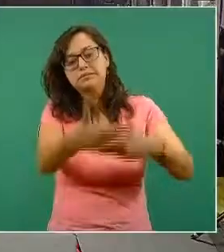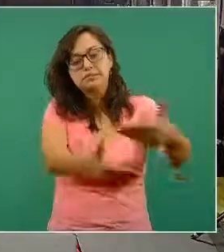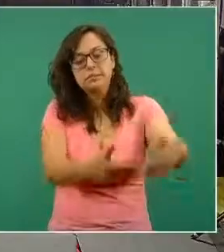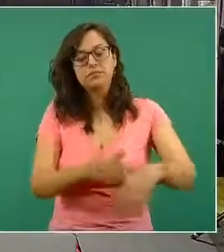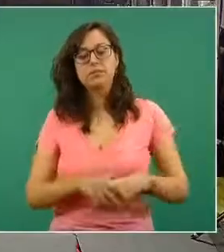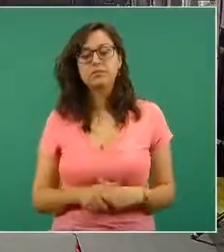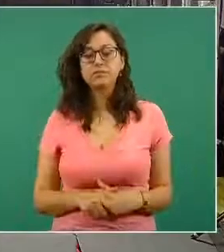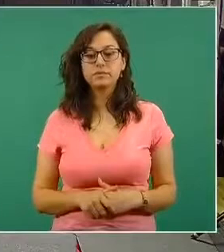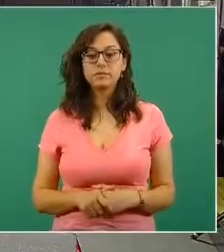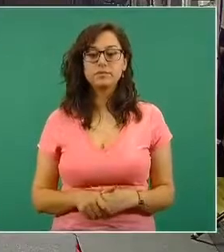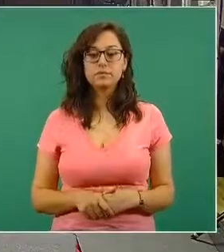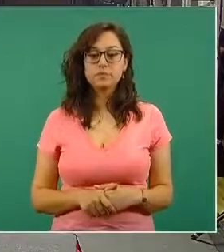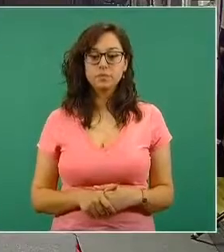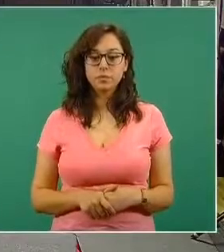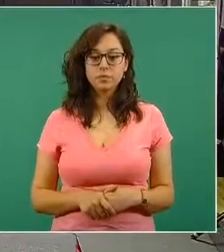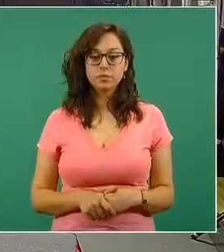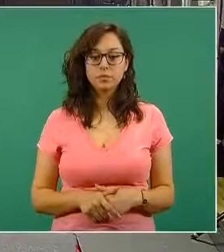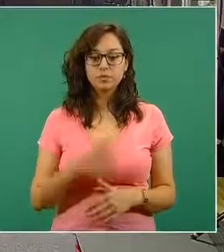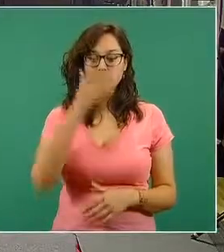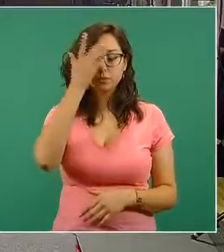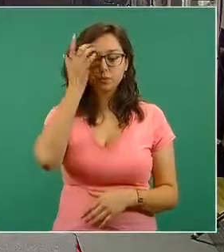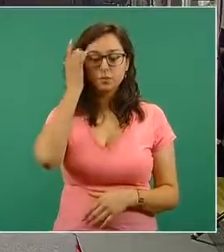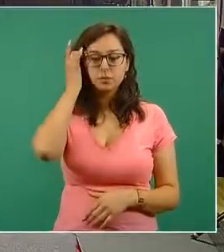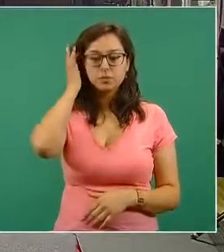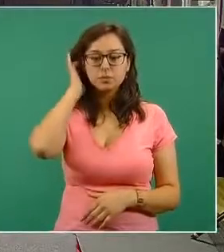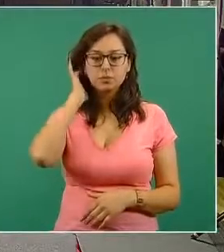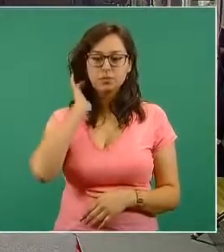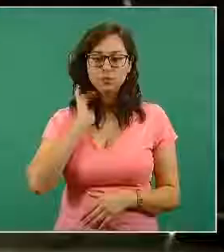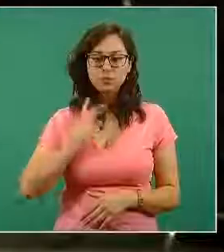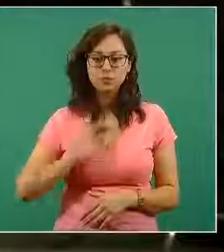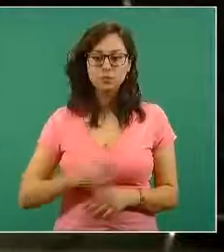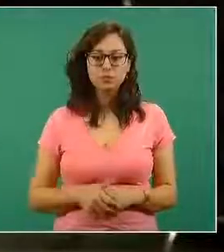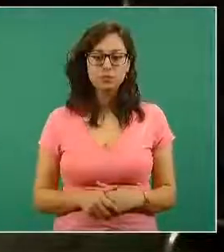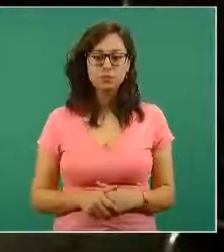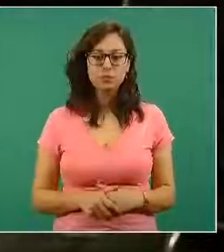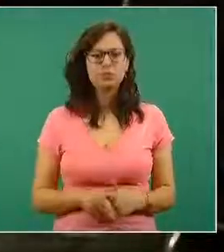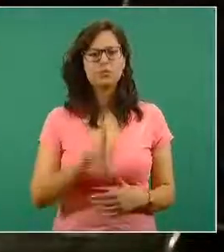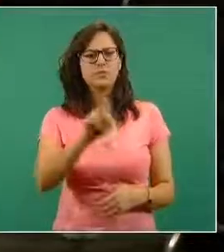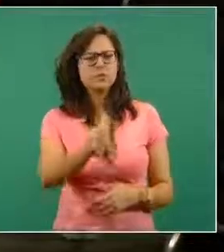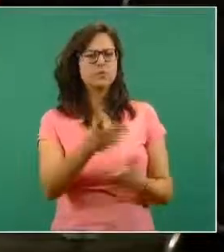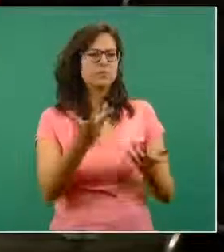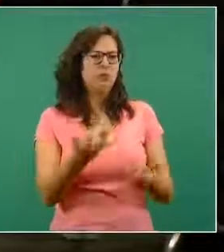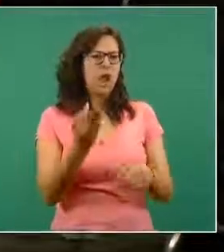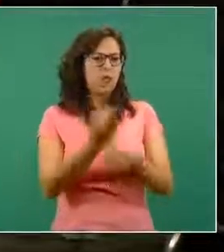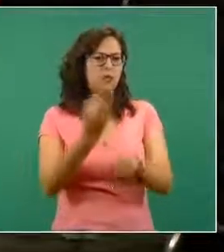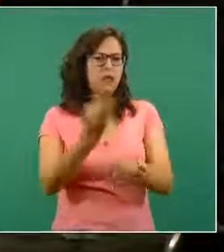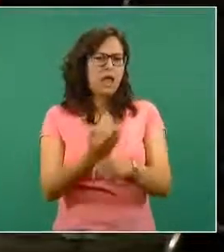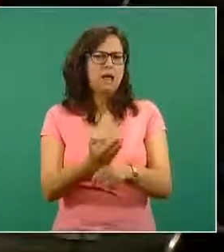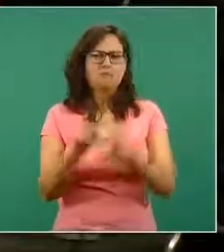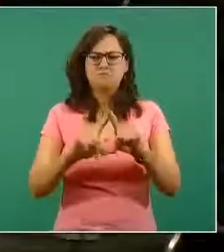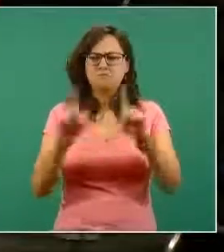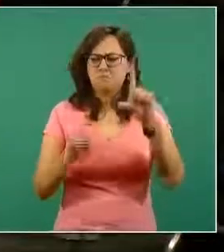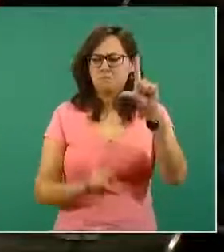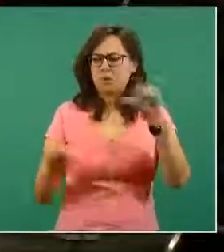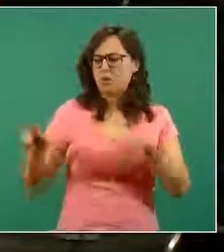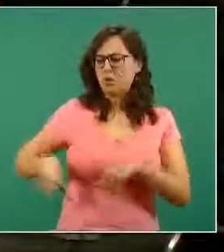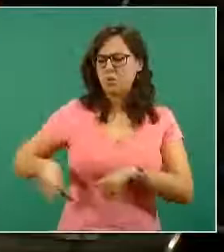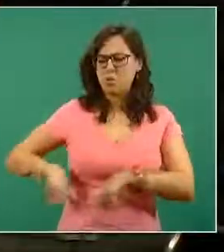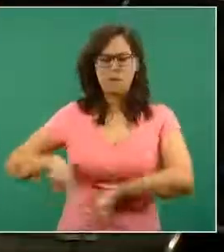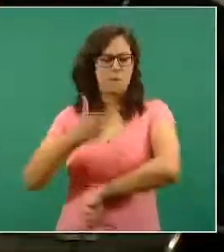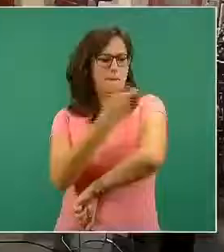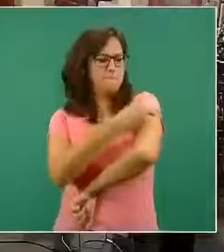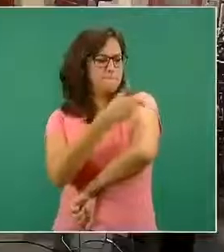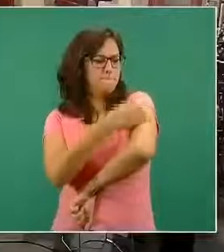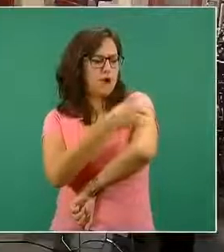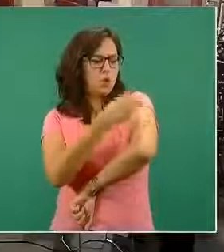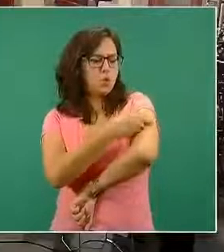de vacunas suficientes para toda la población, ¿el gobierno de México va a seguir comprando vacunas? Creo que el doctor